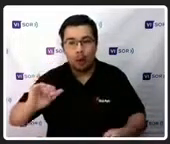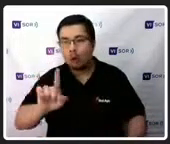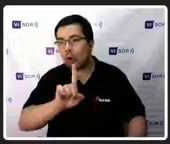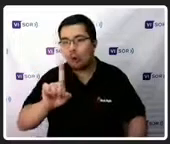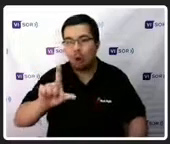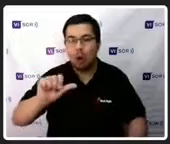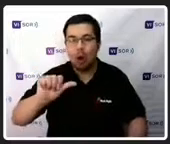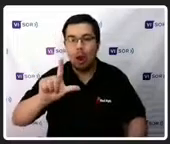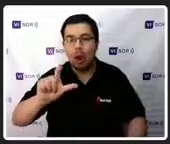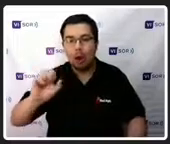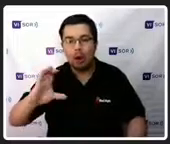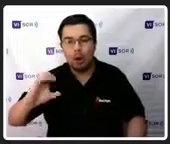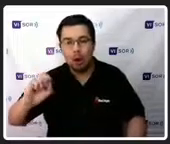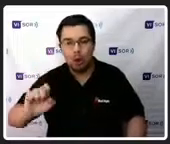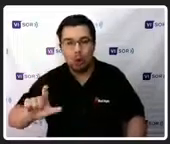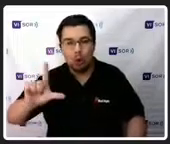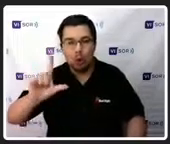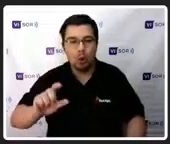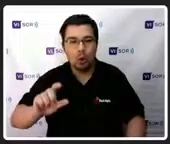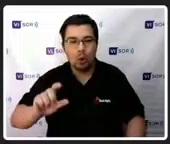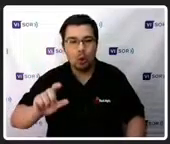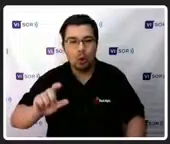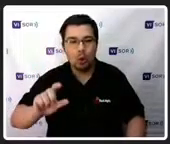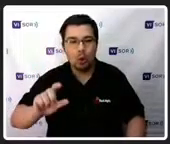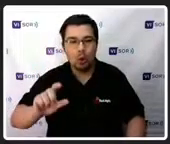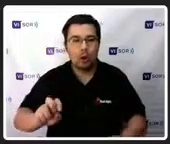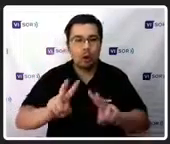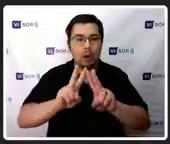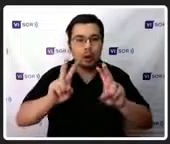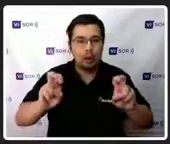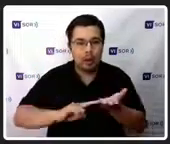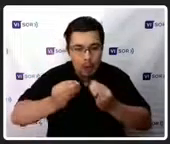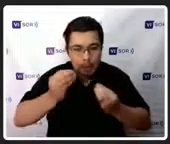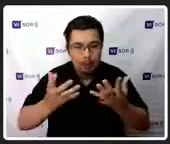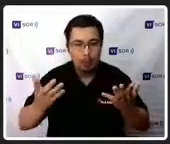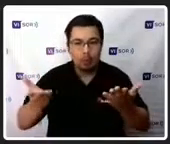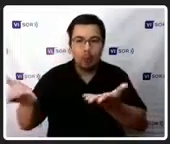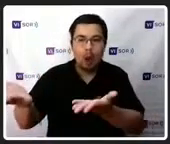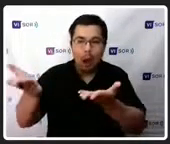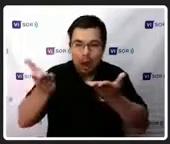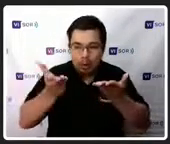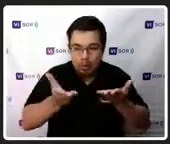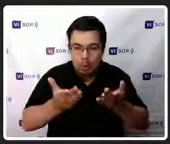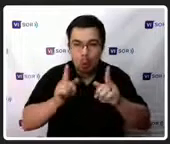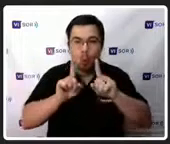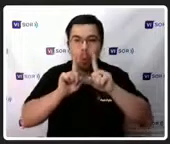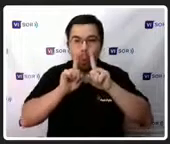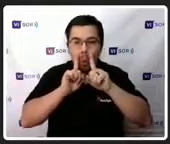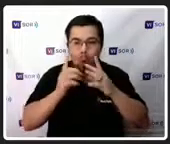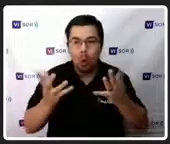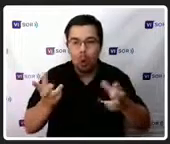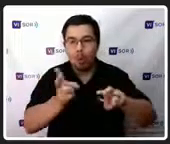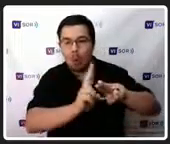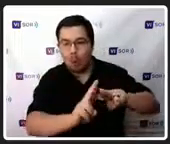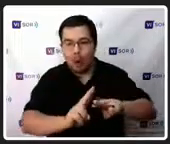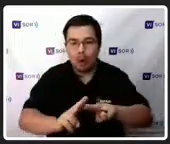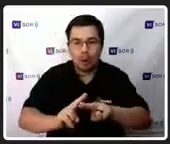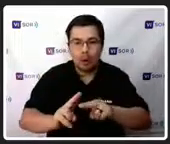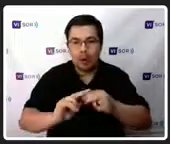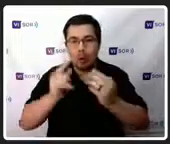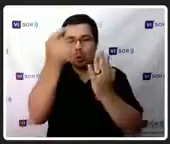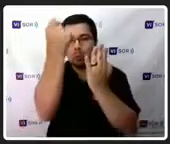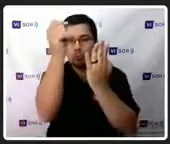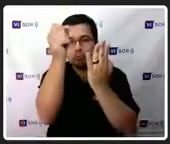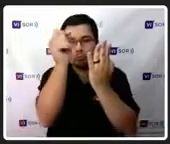operación hotelera, ¿no es cierto?, es cómo hacer un check-in en una recepción de un hotel, cómo hacer un check-out o, ¿no es cierto?, también